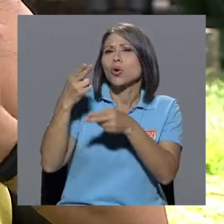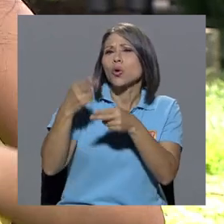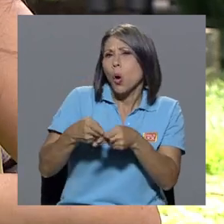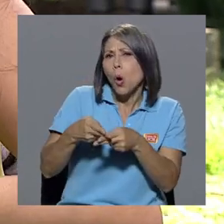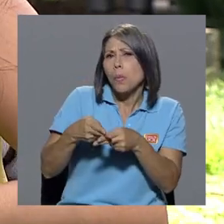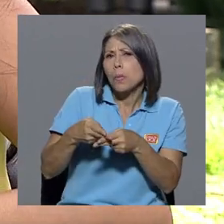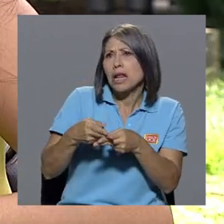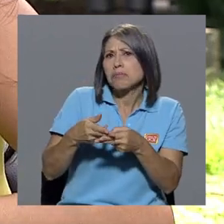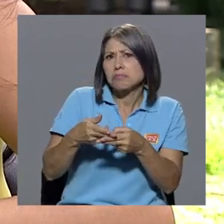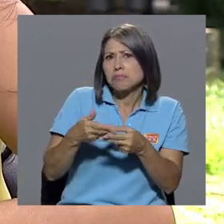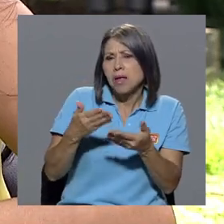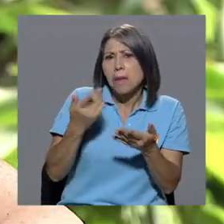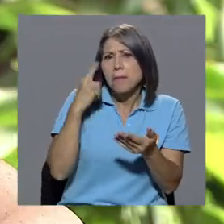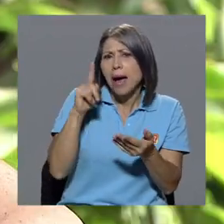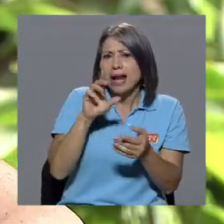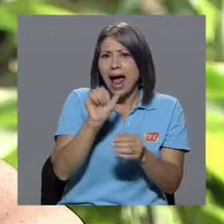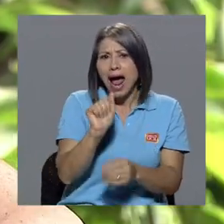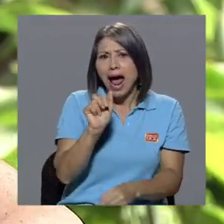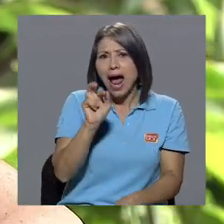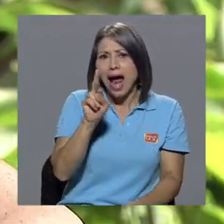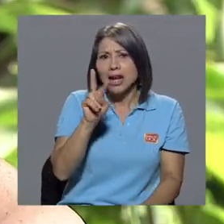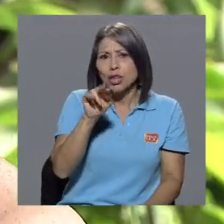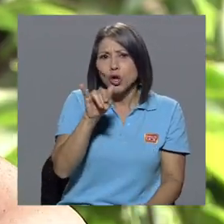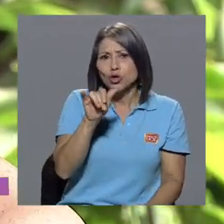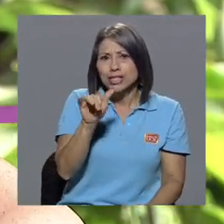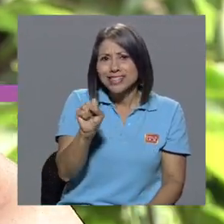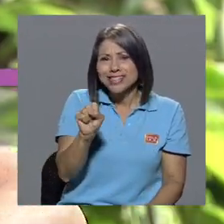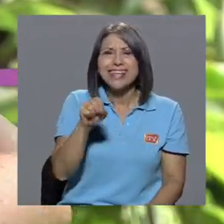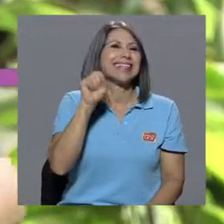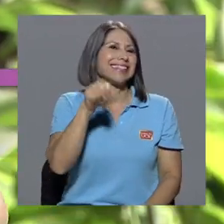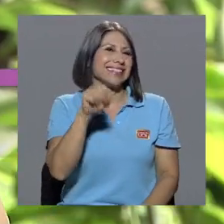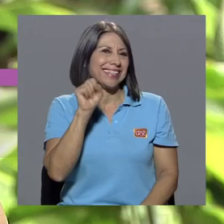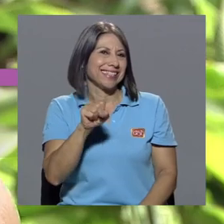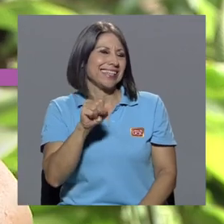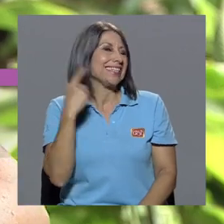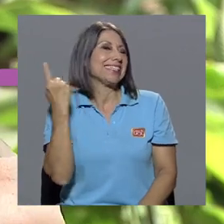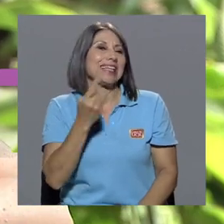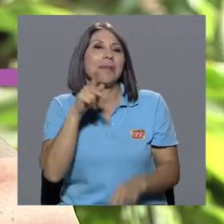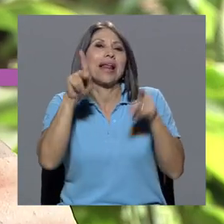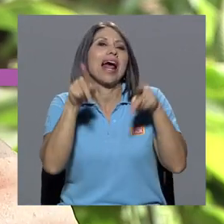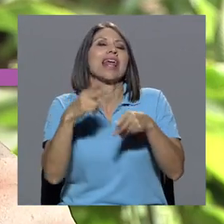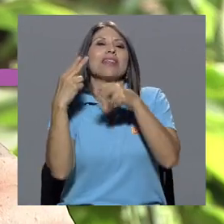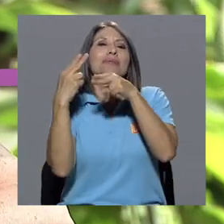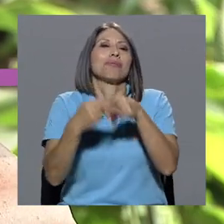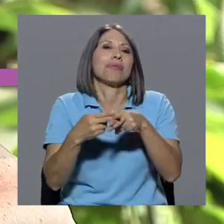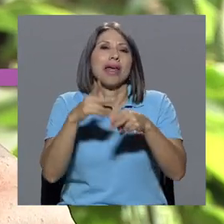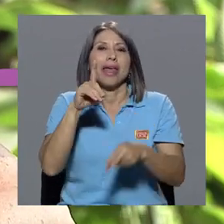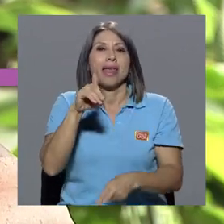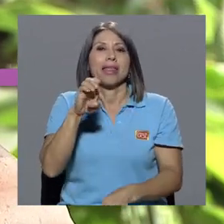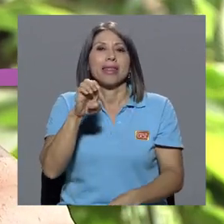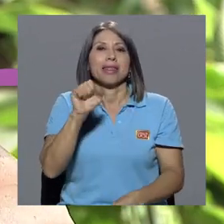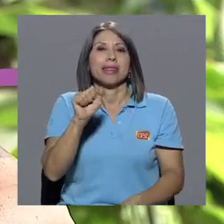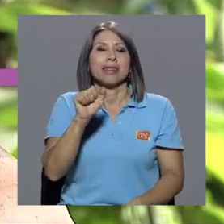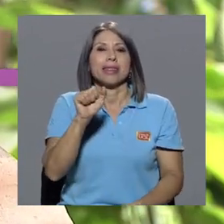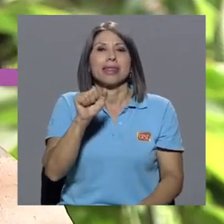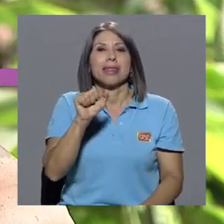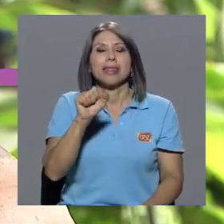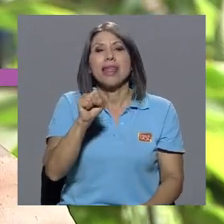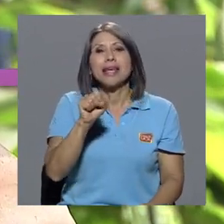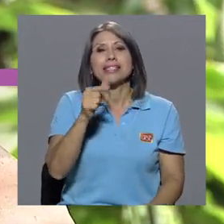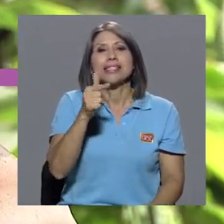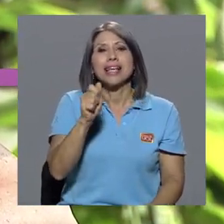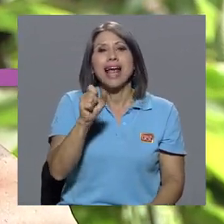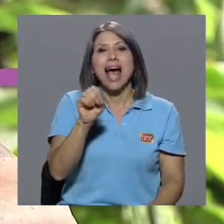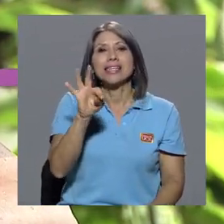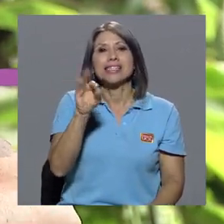el que se le conoce a la artrosis? Sí, por supuesto. Es muy común que se llame desgaste, ¿verdad? La gente lo conoce como el desgaste articular.